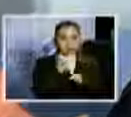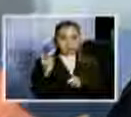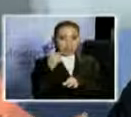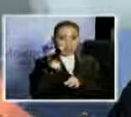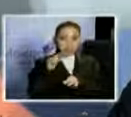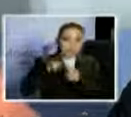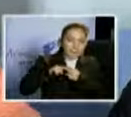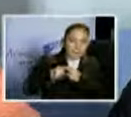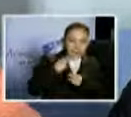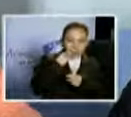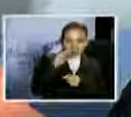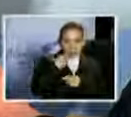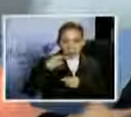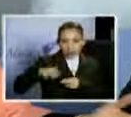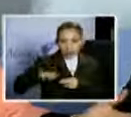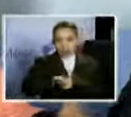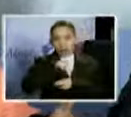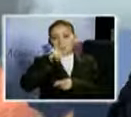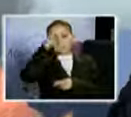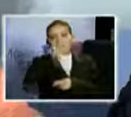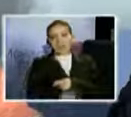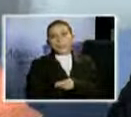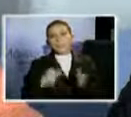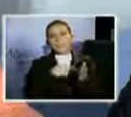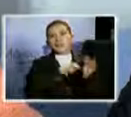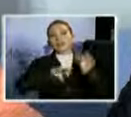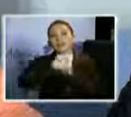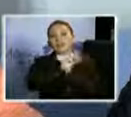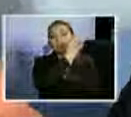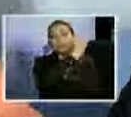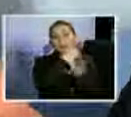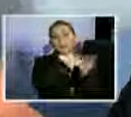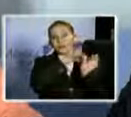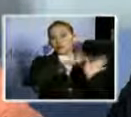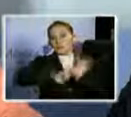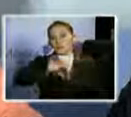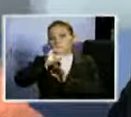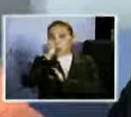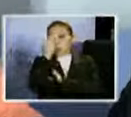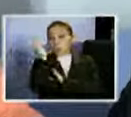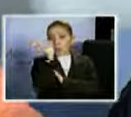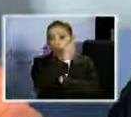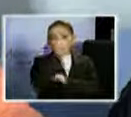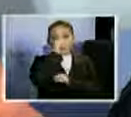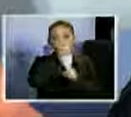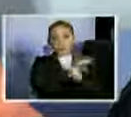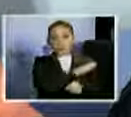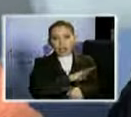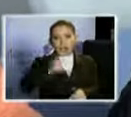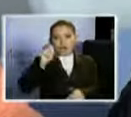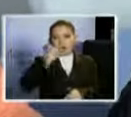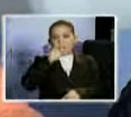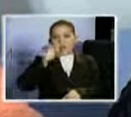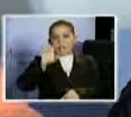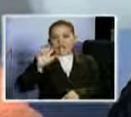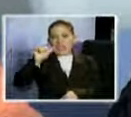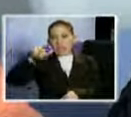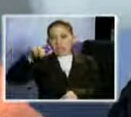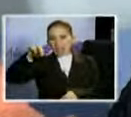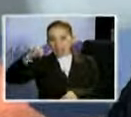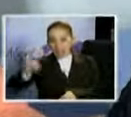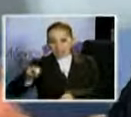puede comenzar a hablar de esto es en verdad 1993, 1994, cuando el secretario general Kofi Annan en ese